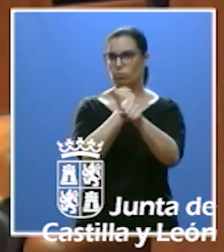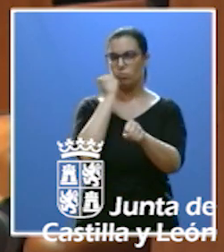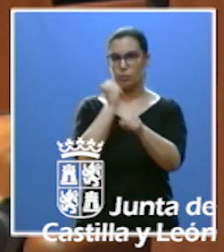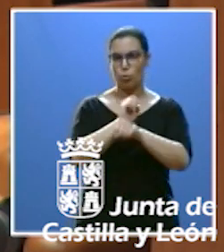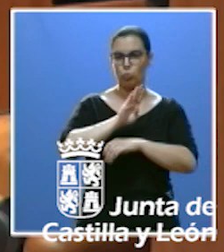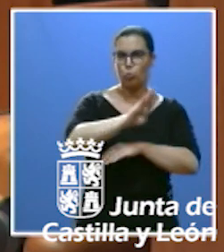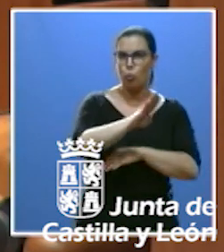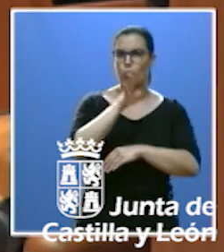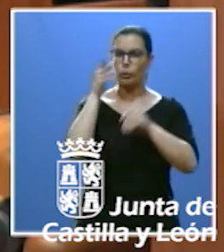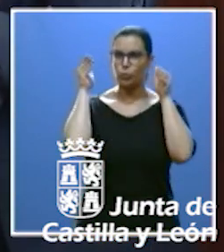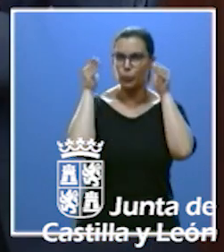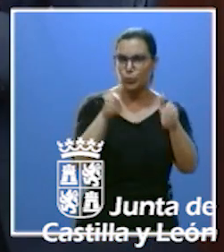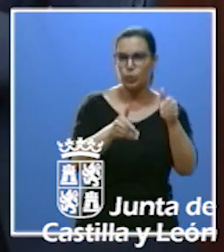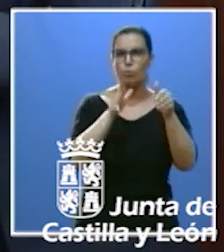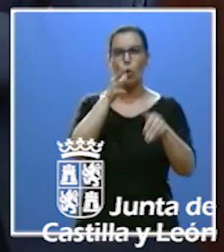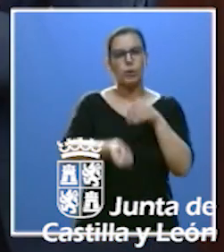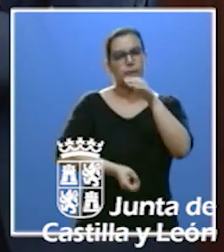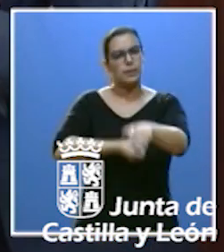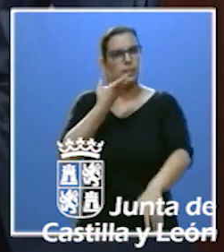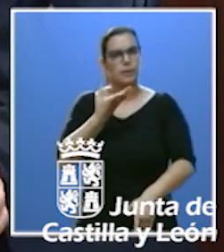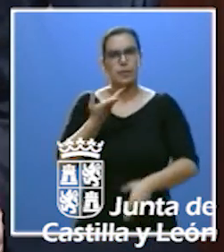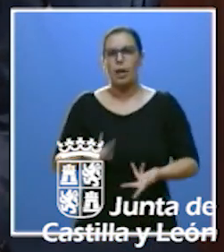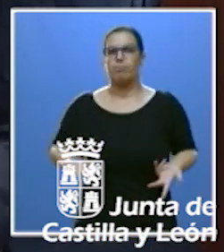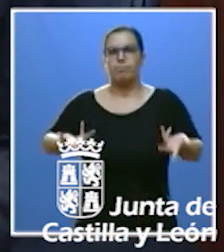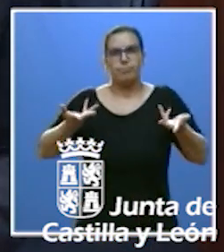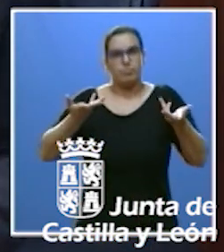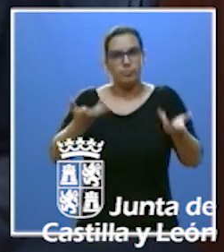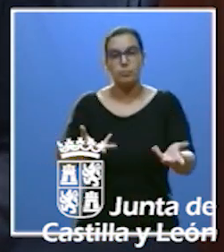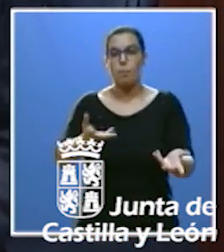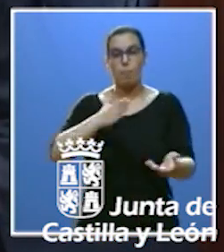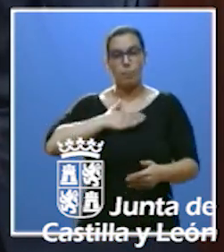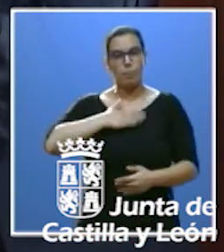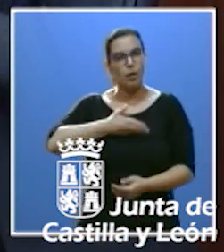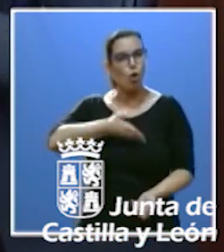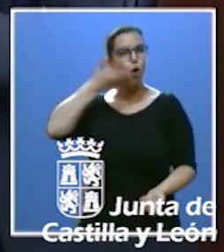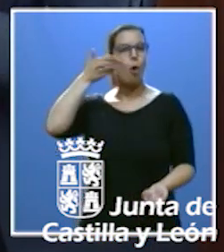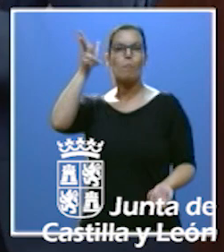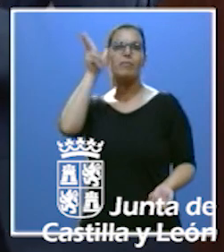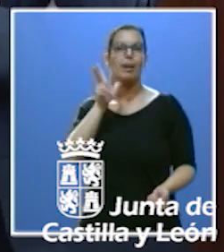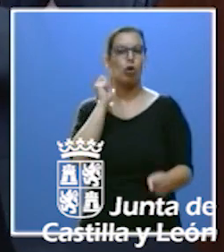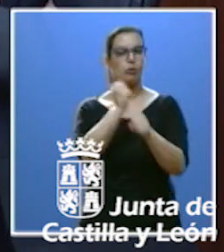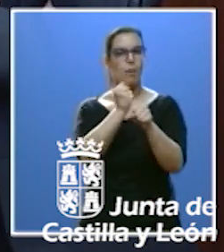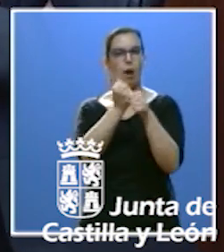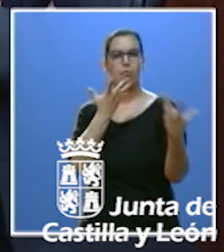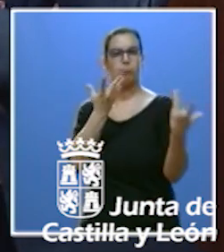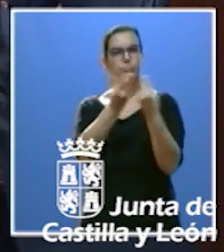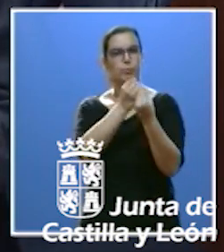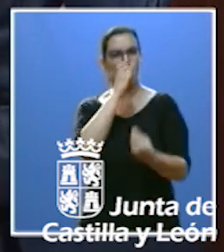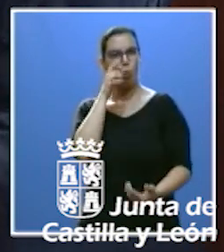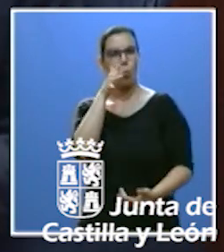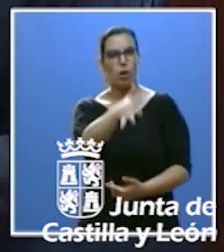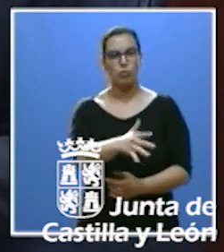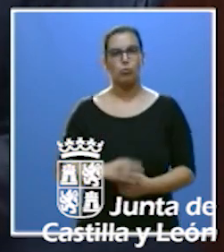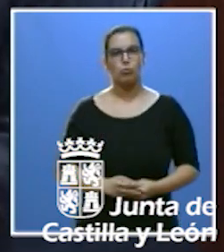por tu entrega, por tu vocación de servicio. Ha sido un honor y un privilegio trabajar a tu lado durante todos estos